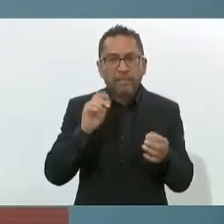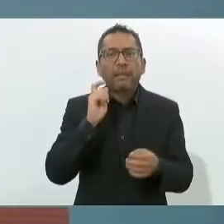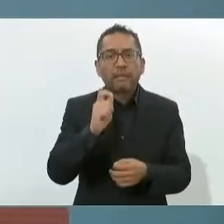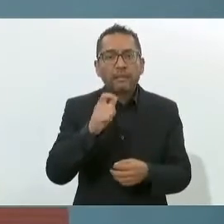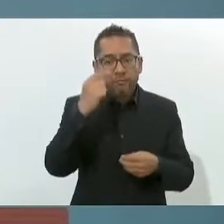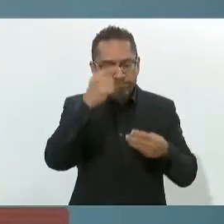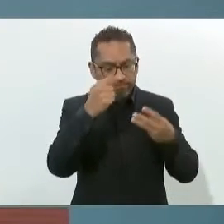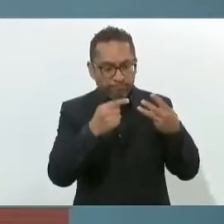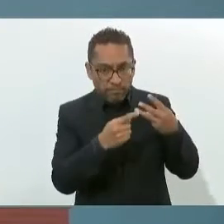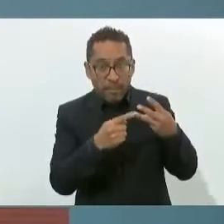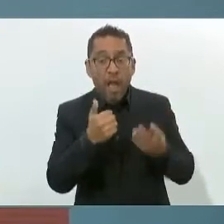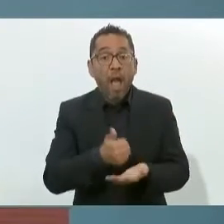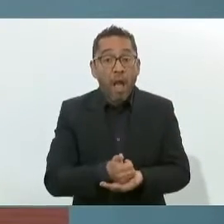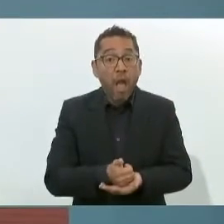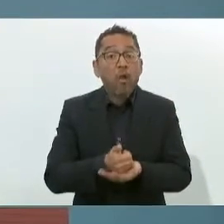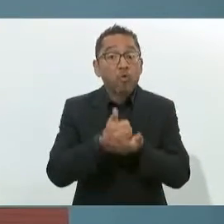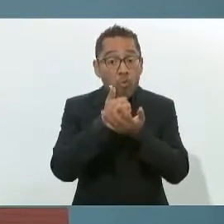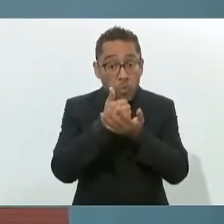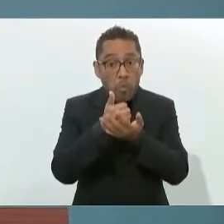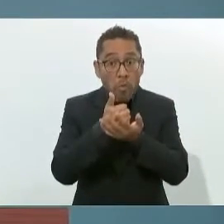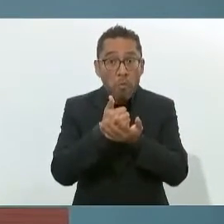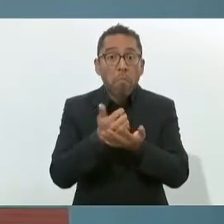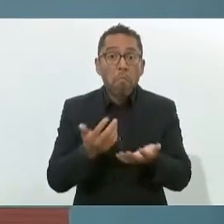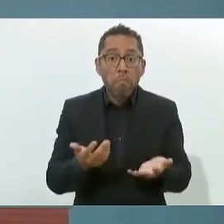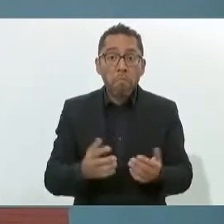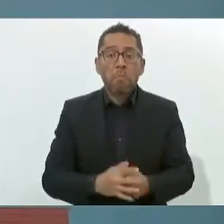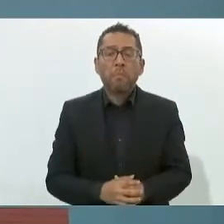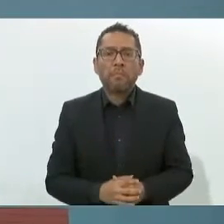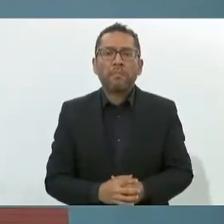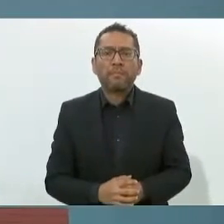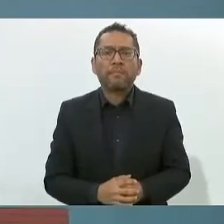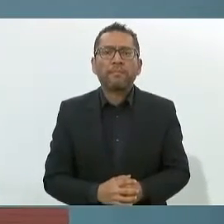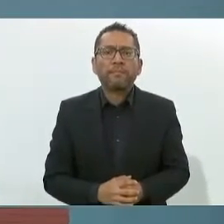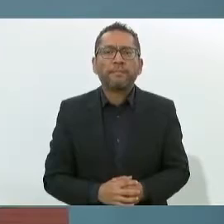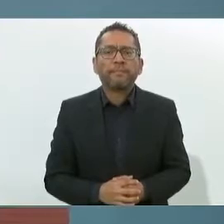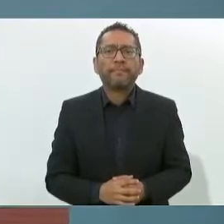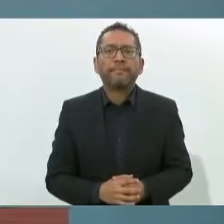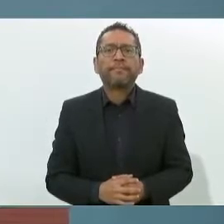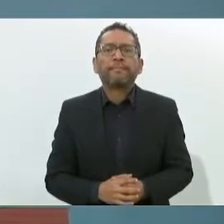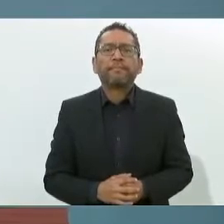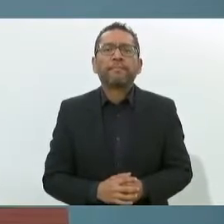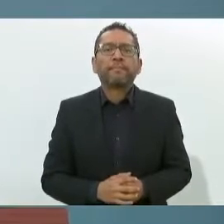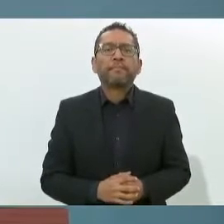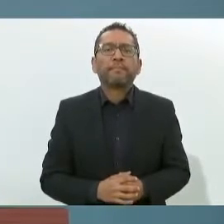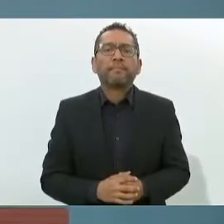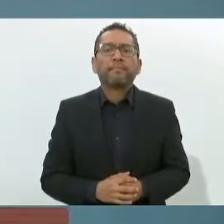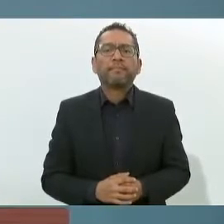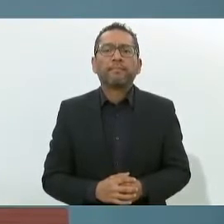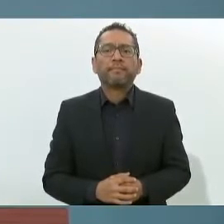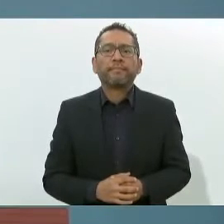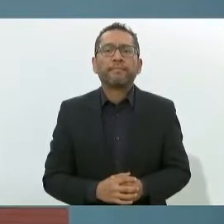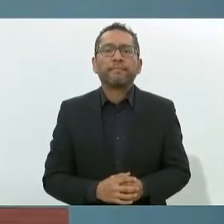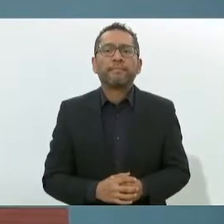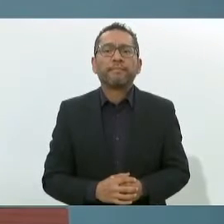ayudó para que no se cayera,